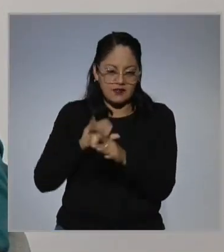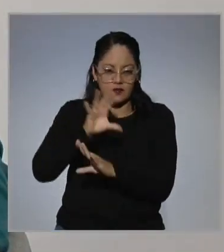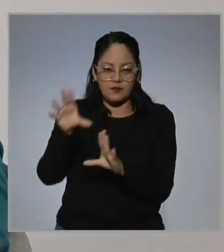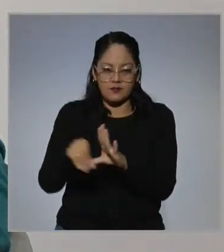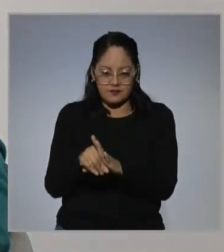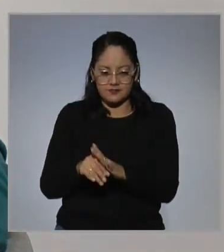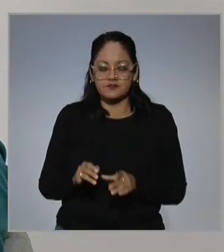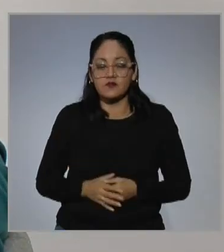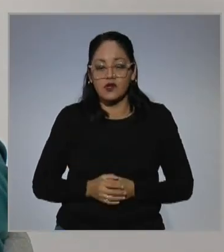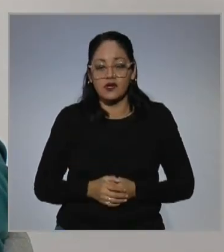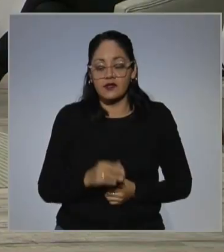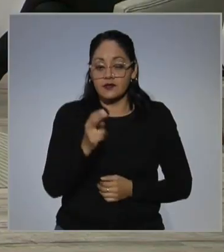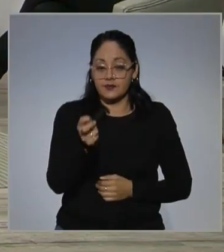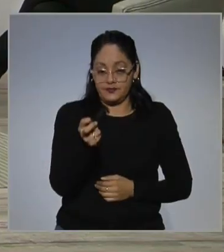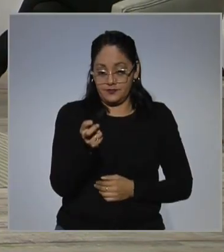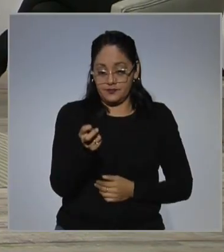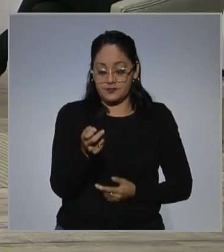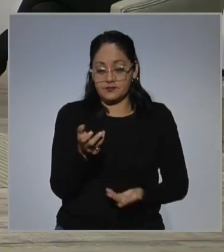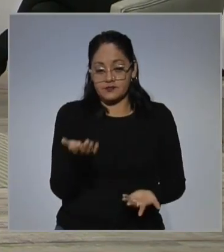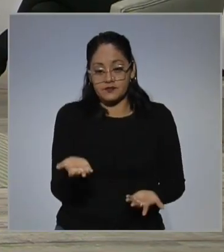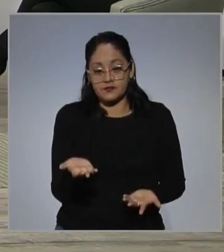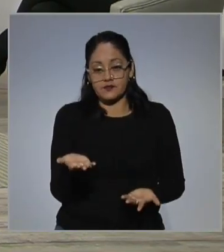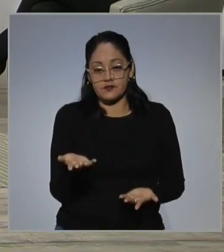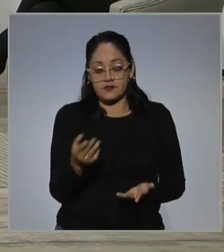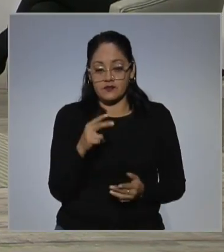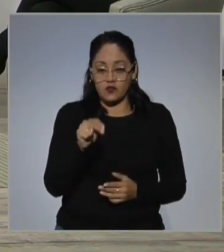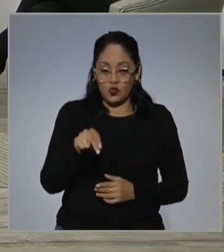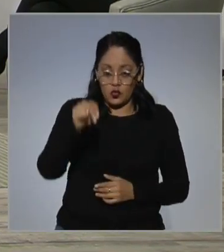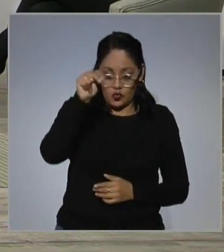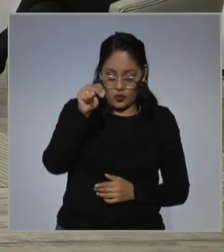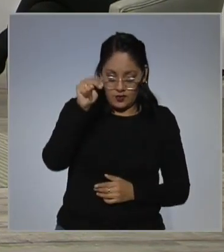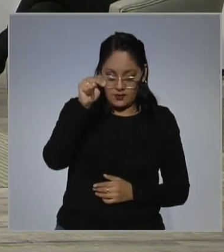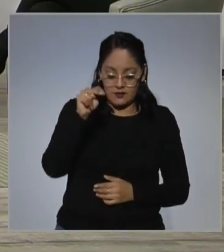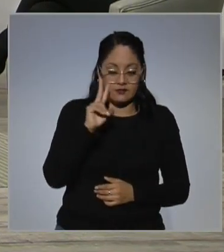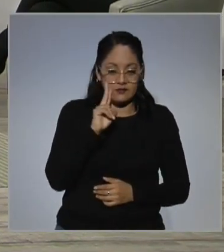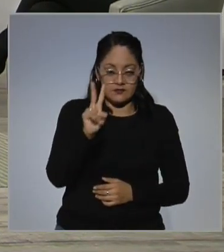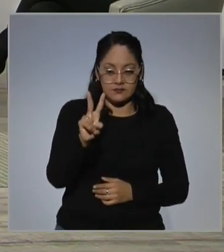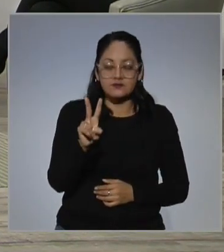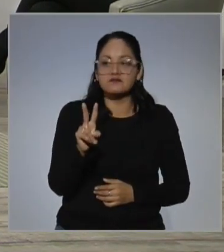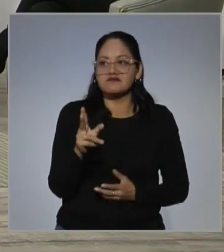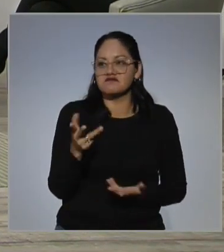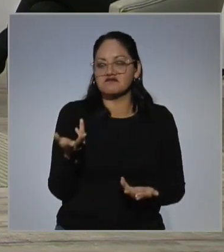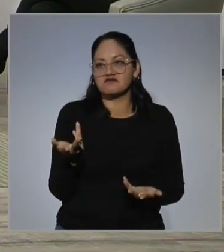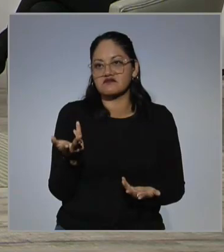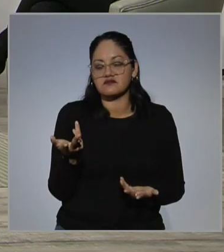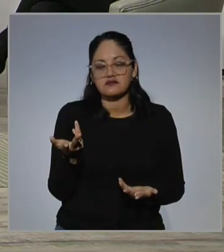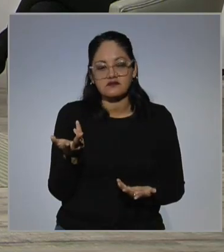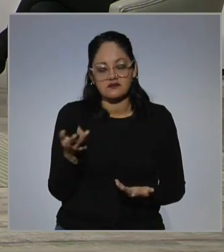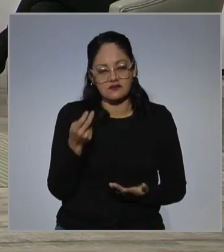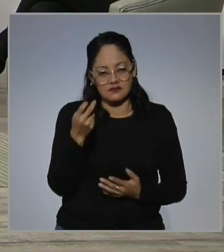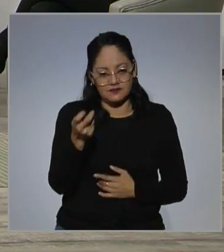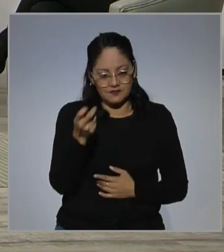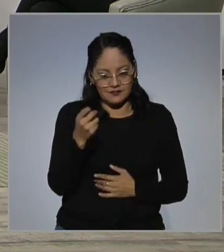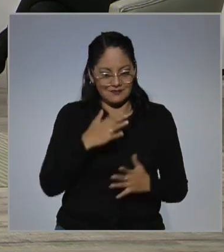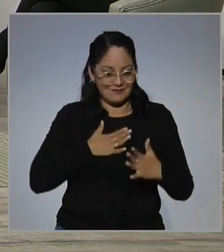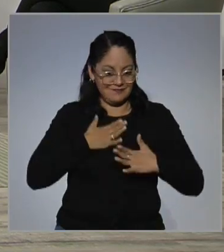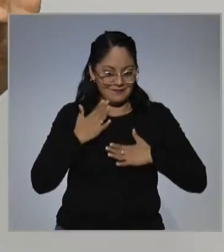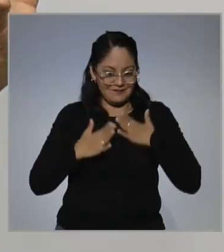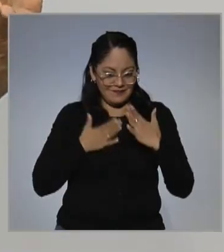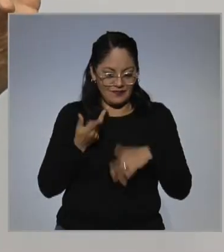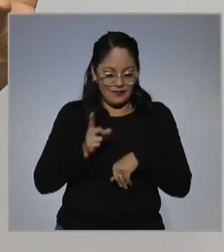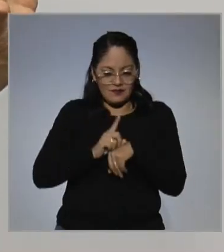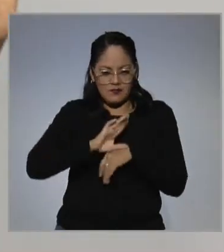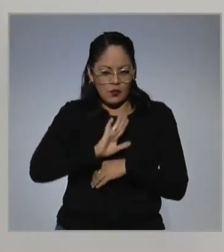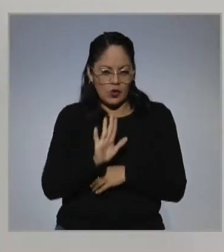¿Y es posible que esta parte de que en el norte no se dé con esta algarabía el Día